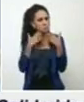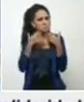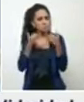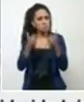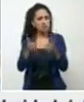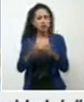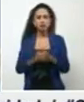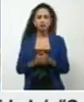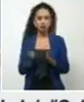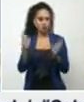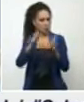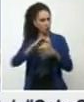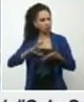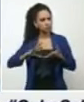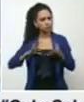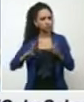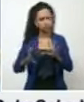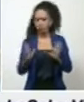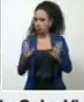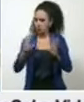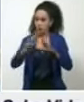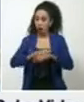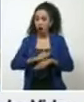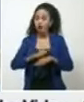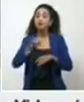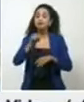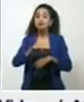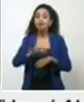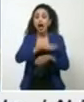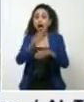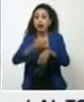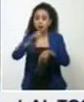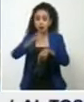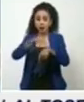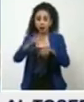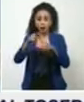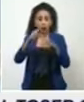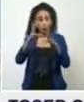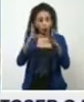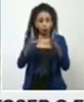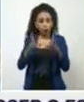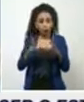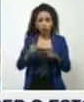ninguna complicación, y de esta forma ya se acumulan en Cuba